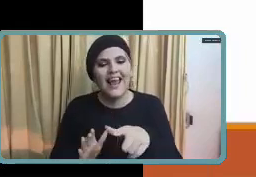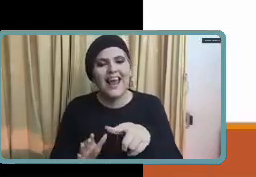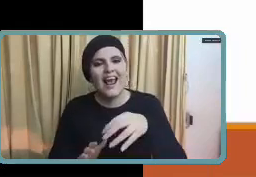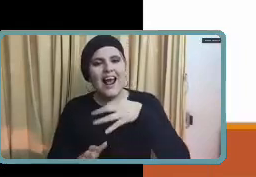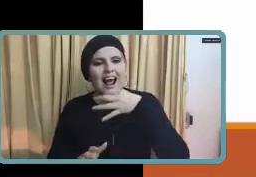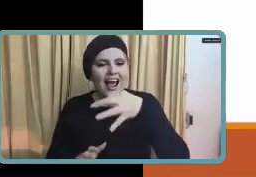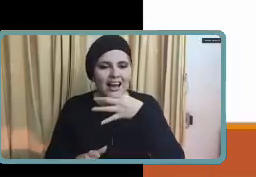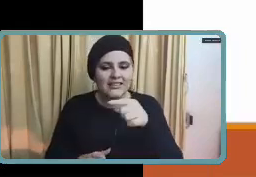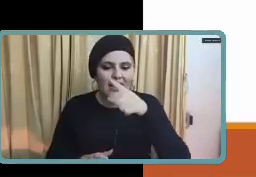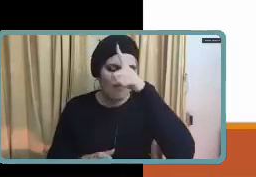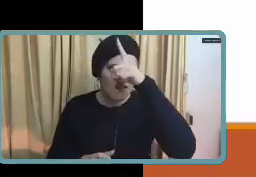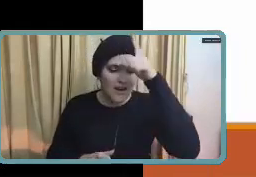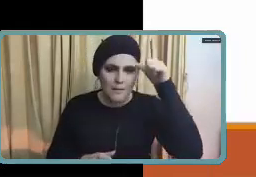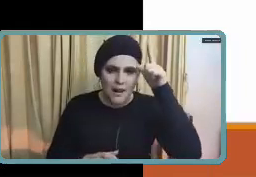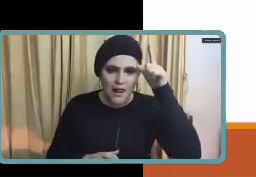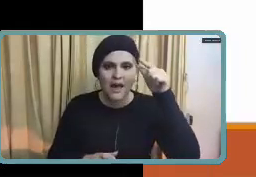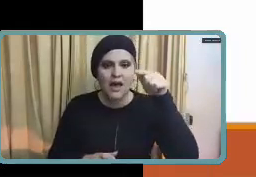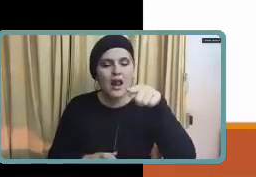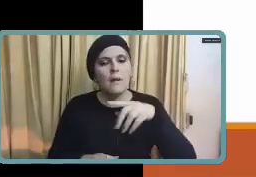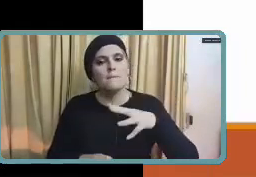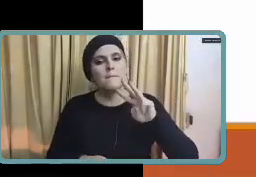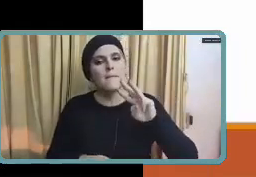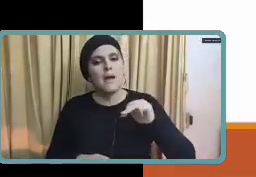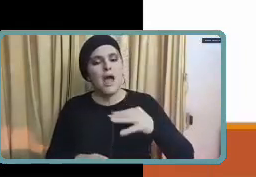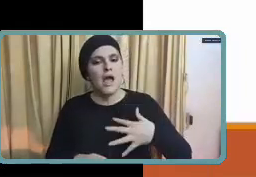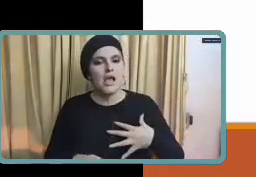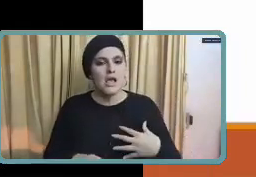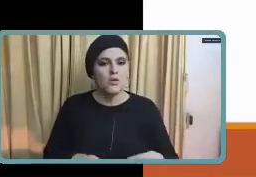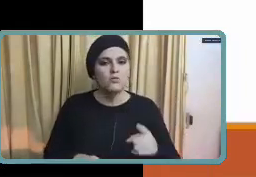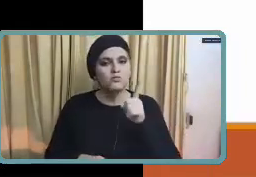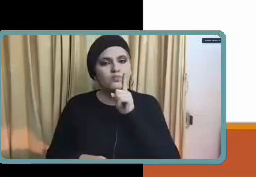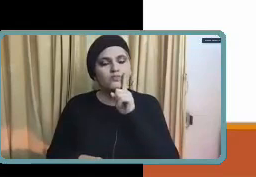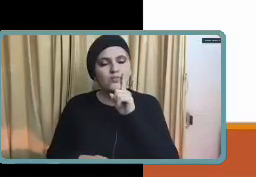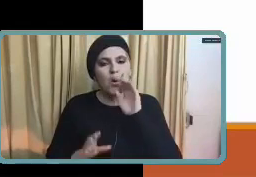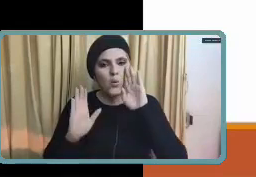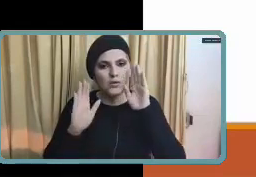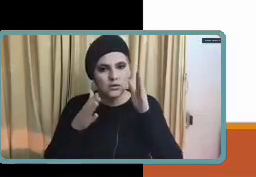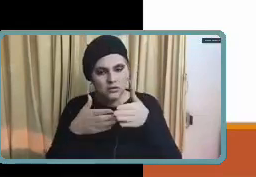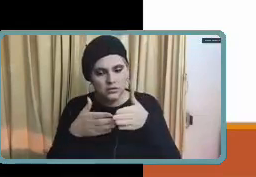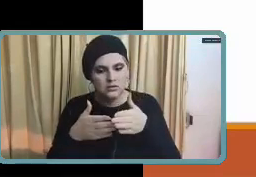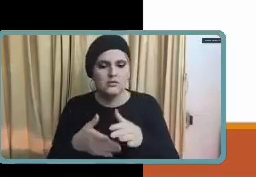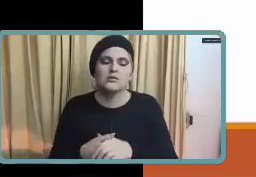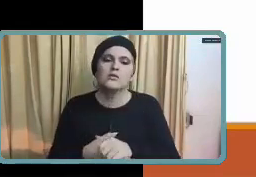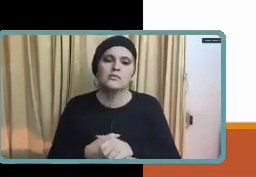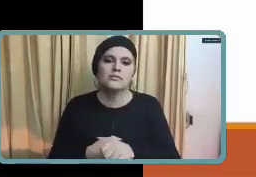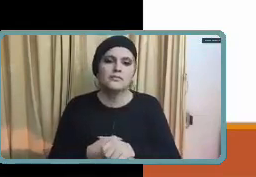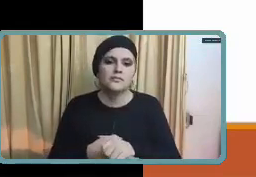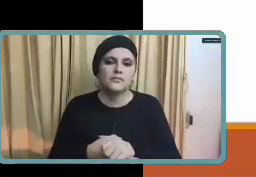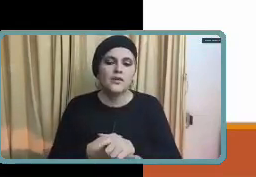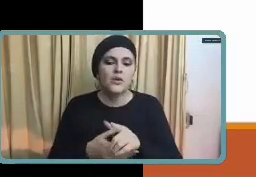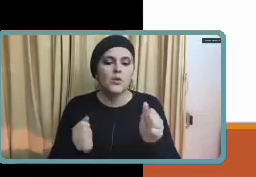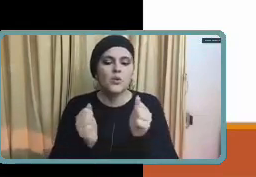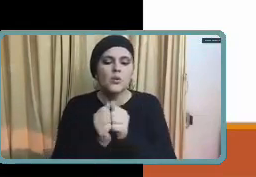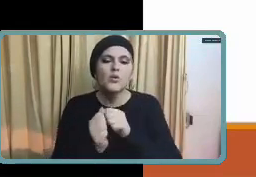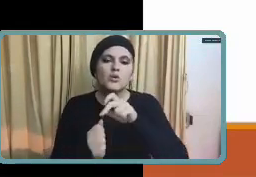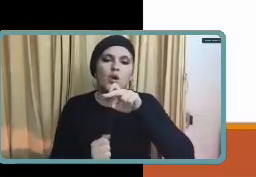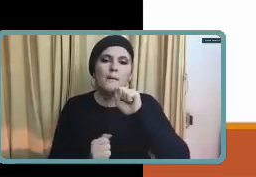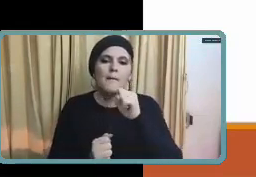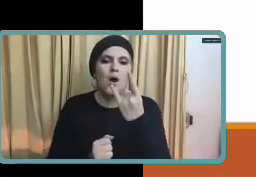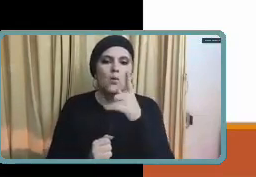enfermera, madre de un niño autista, que junto a Paula Araya, médico de